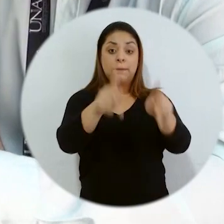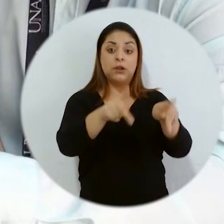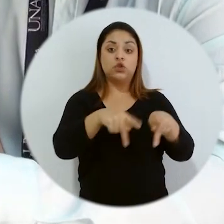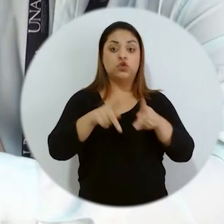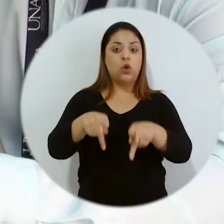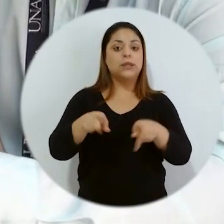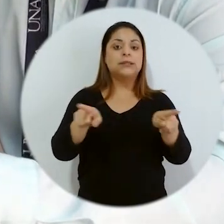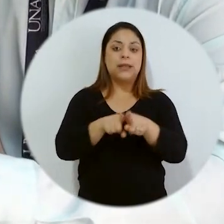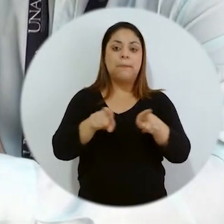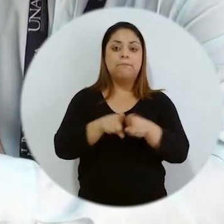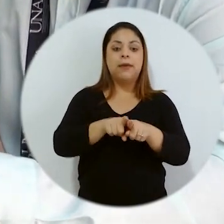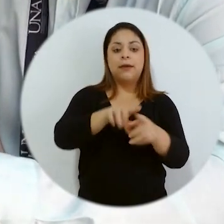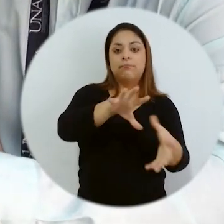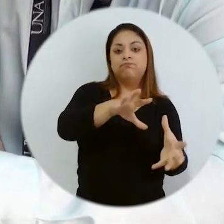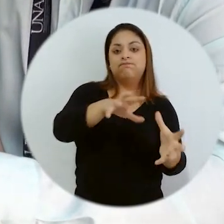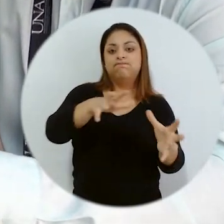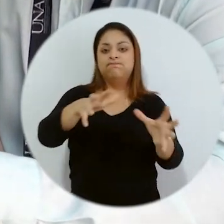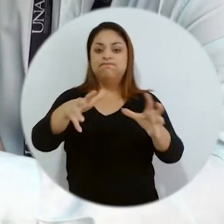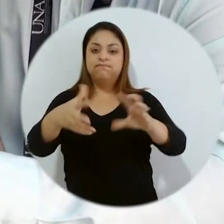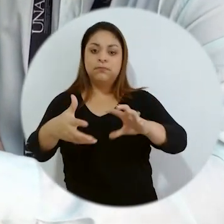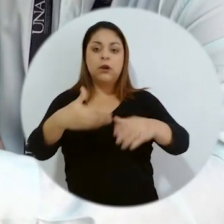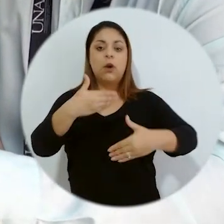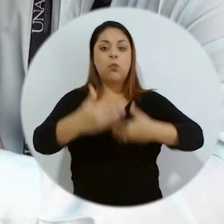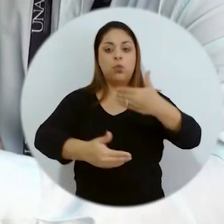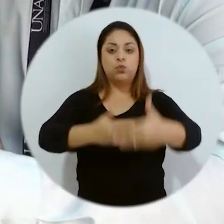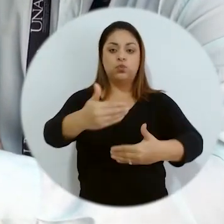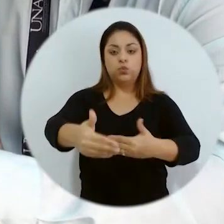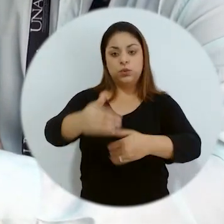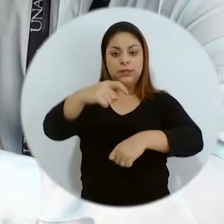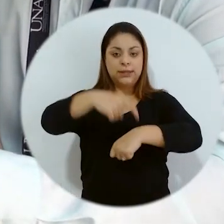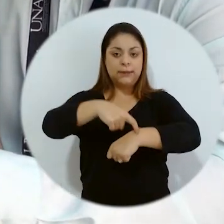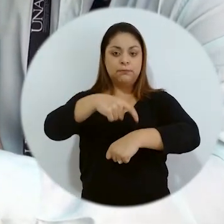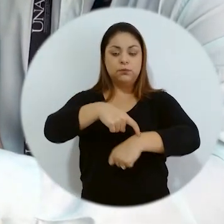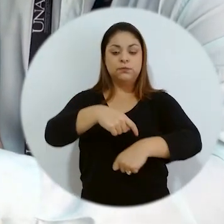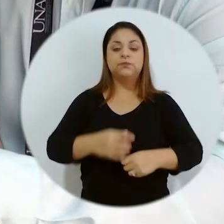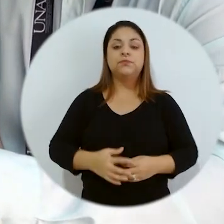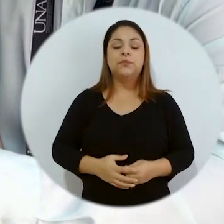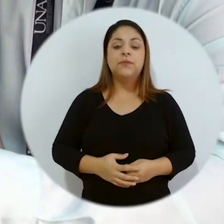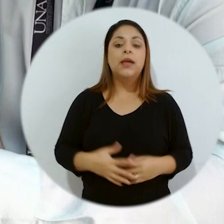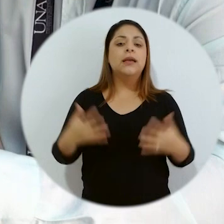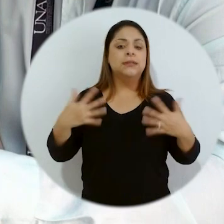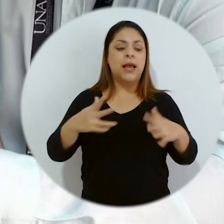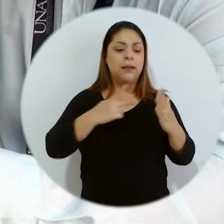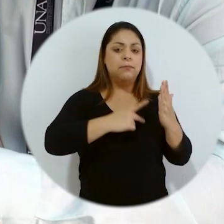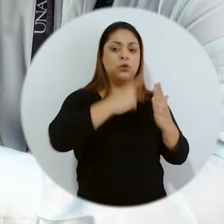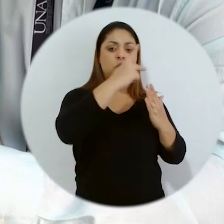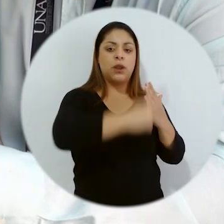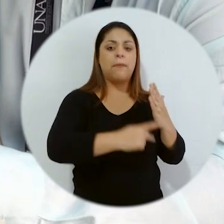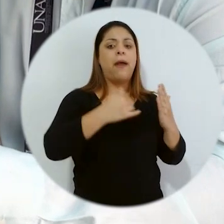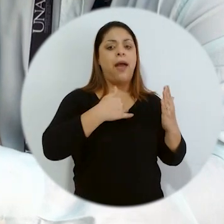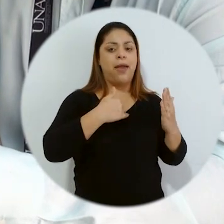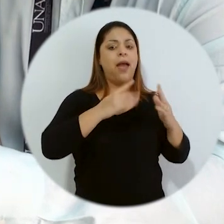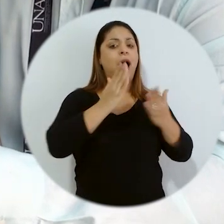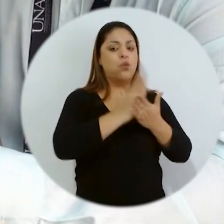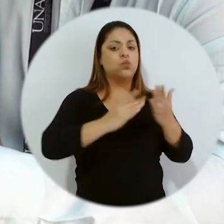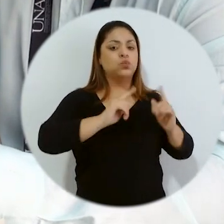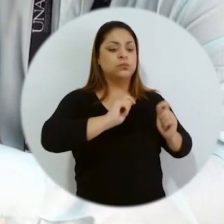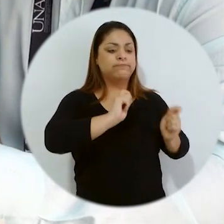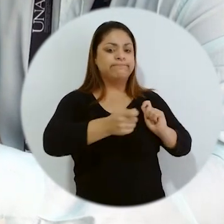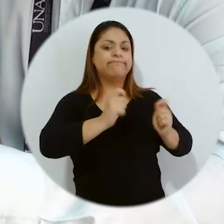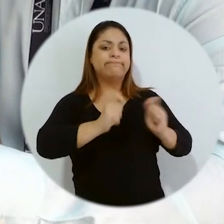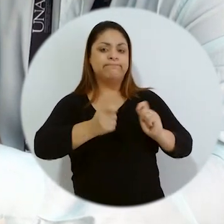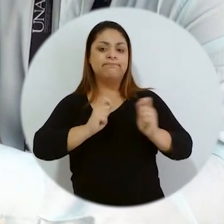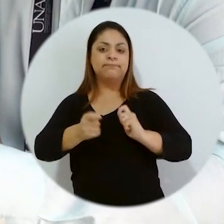también obviamente van evolucionando y pues van cambiando en el tiempo. Entonces, se han ido dando diferentes cambios en el programa, ¿verdad?